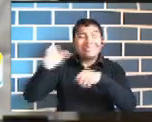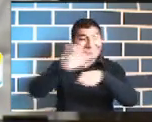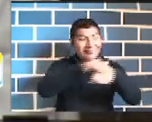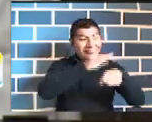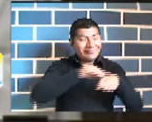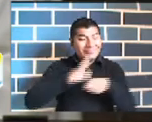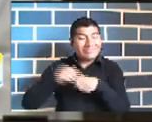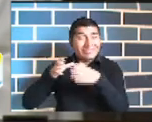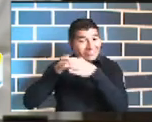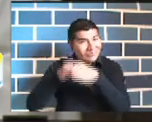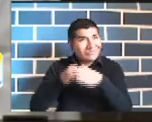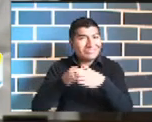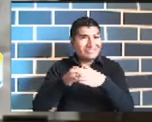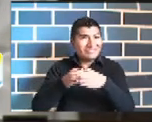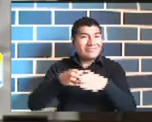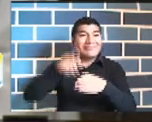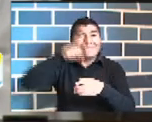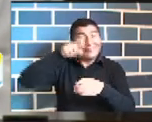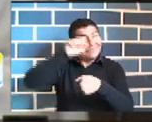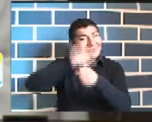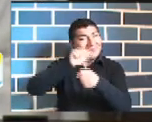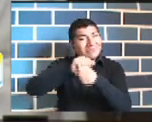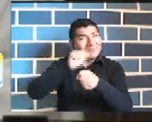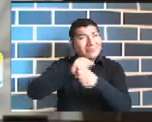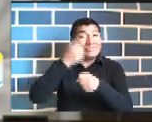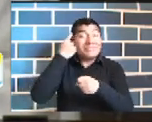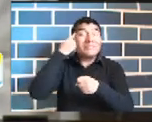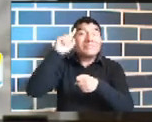unidad, que tenemos que trabajar por la